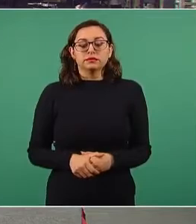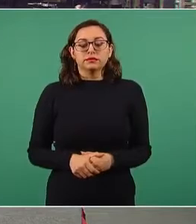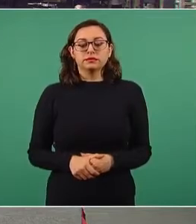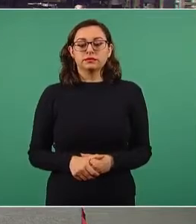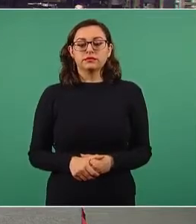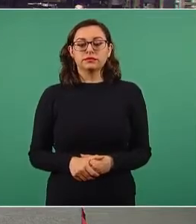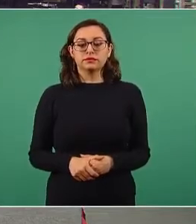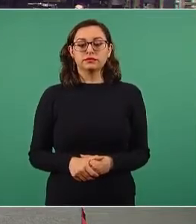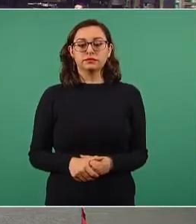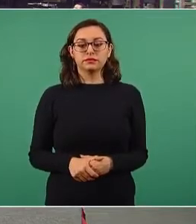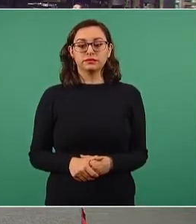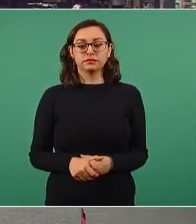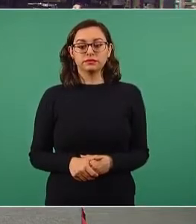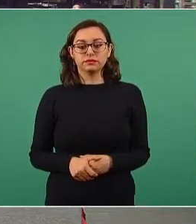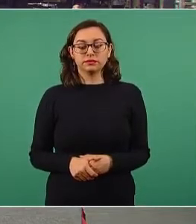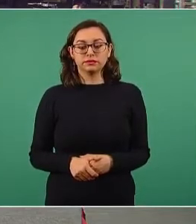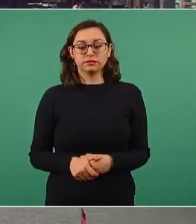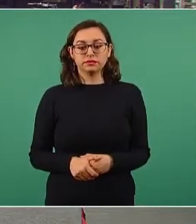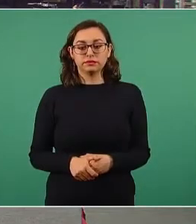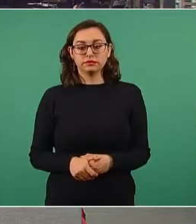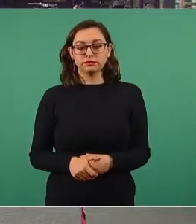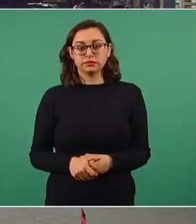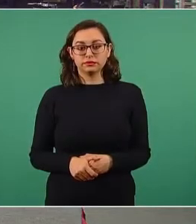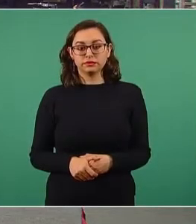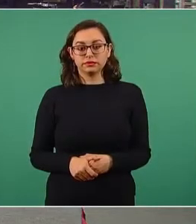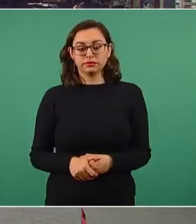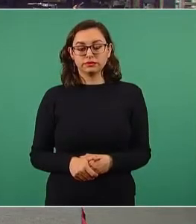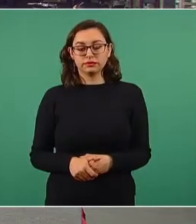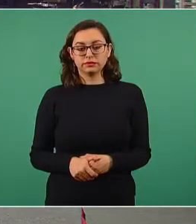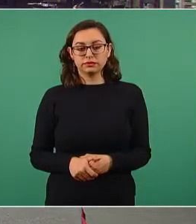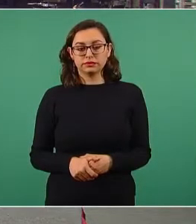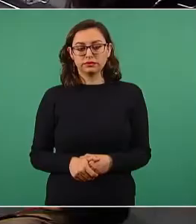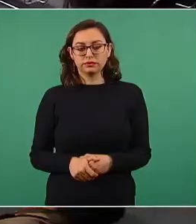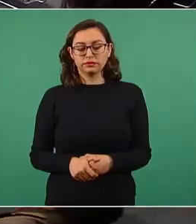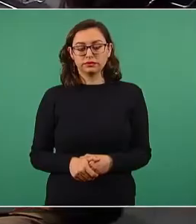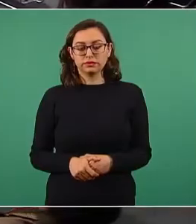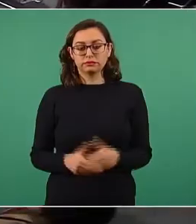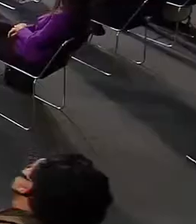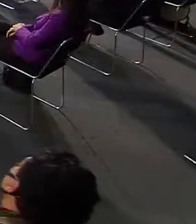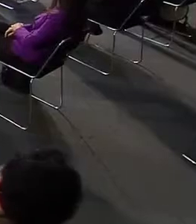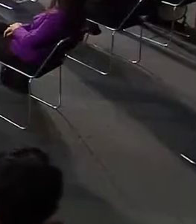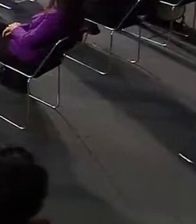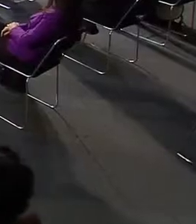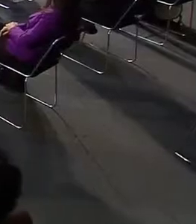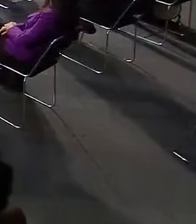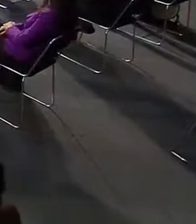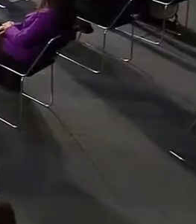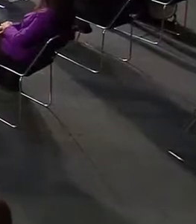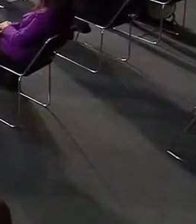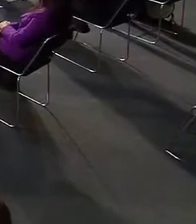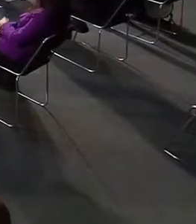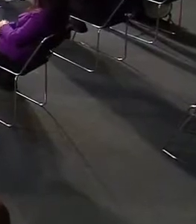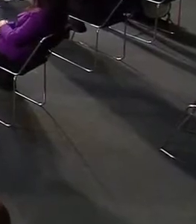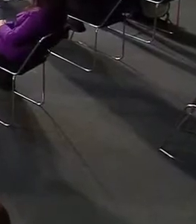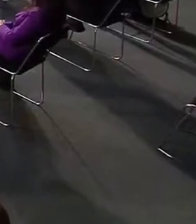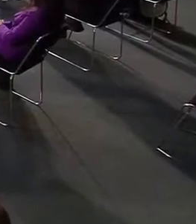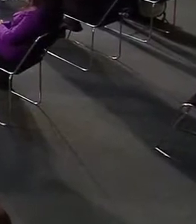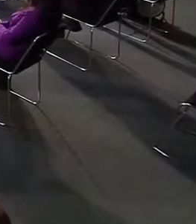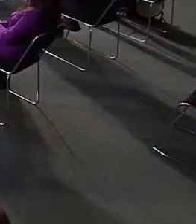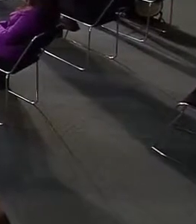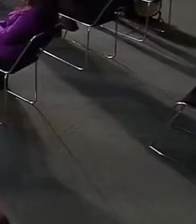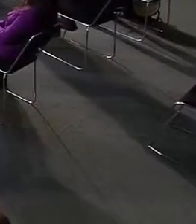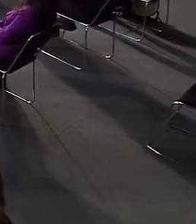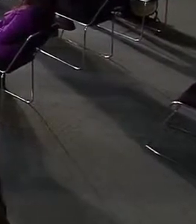¿Cuáles son los 7 países que ya hicieron la petición de estas vacunas que va a producir México?